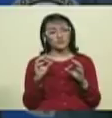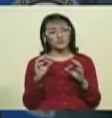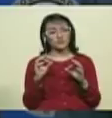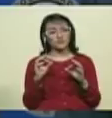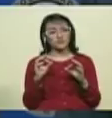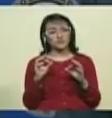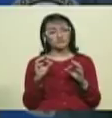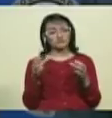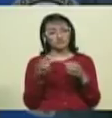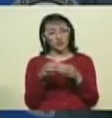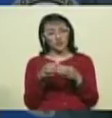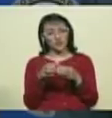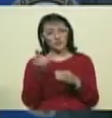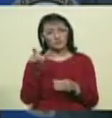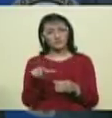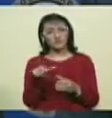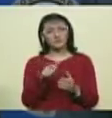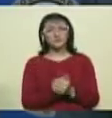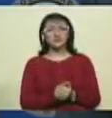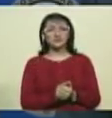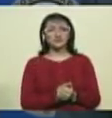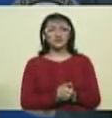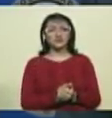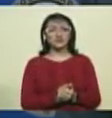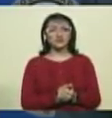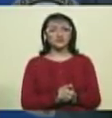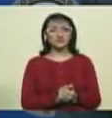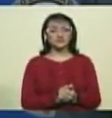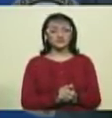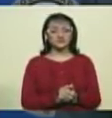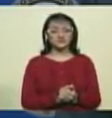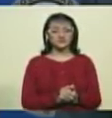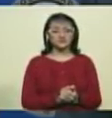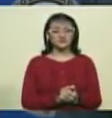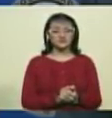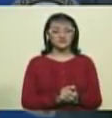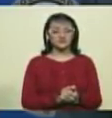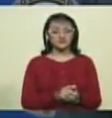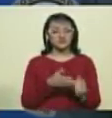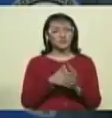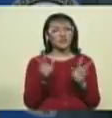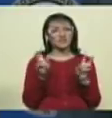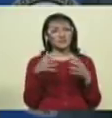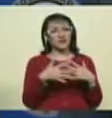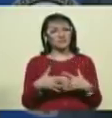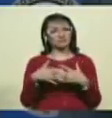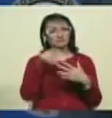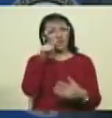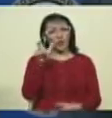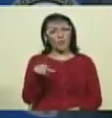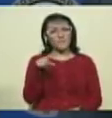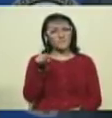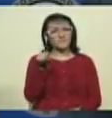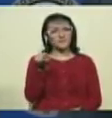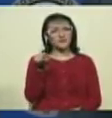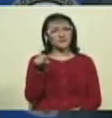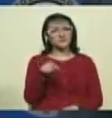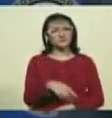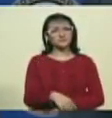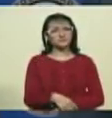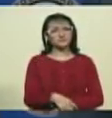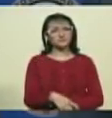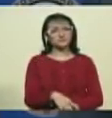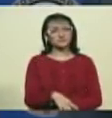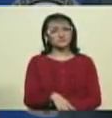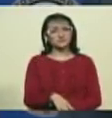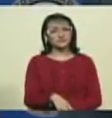Con Ornie Hatch, correcto, que también hubo comunicación sobre el caso de este estadounidense que estaba